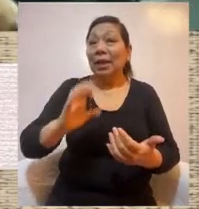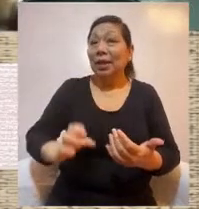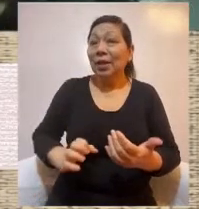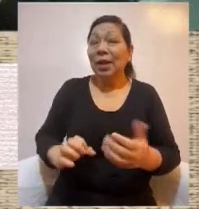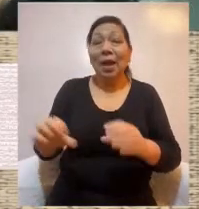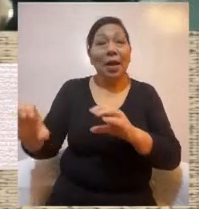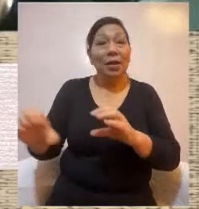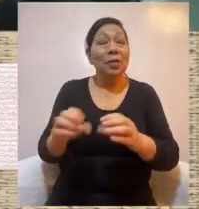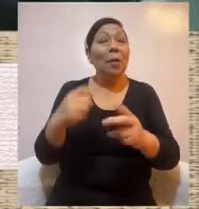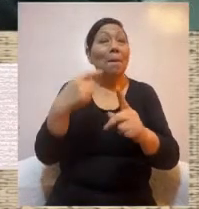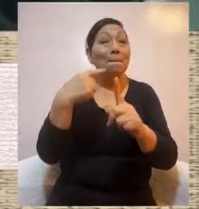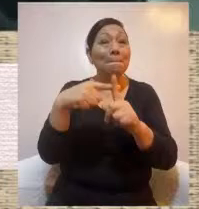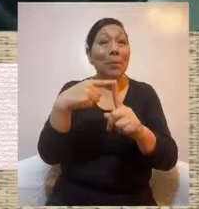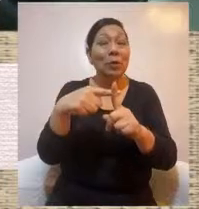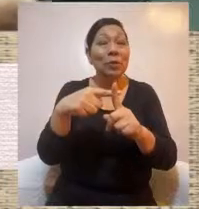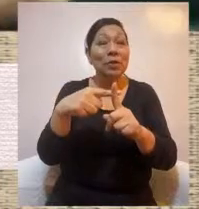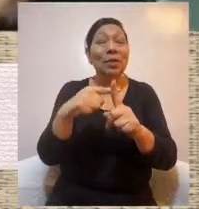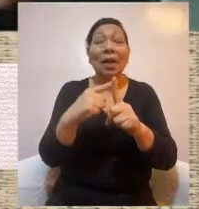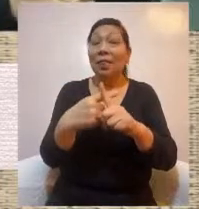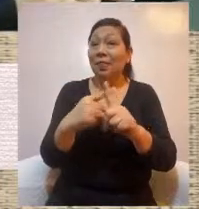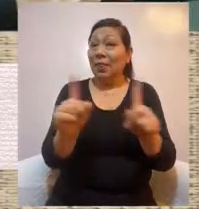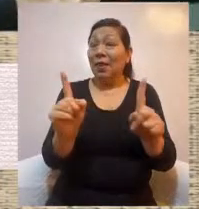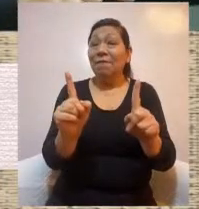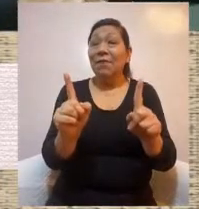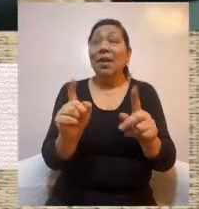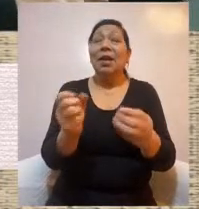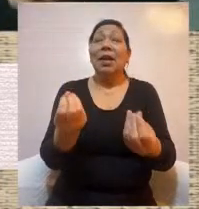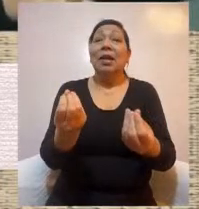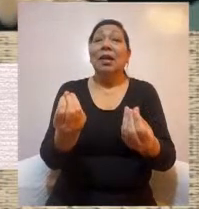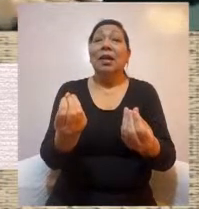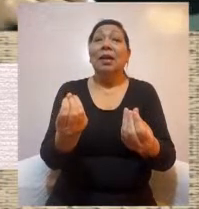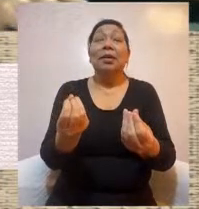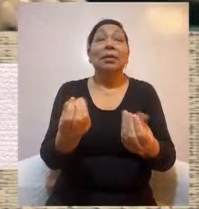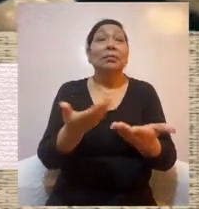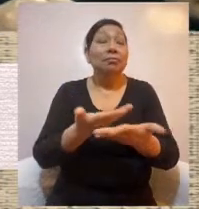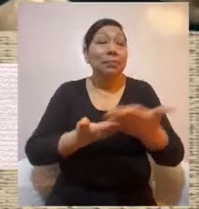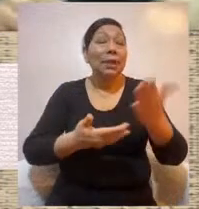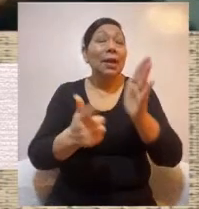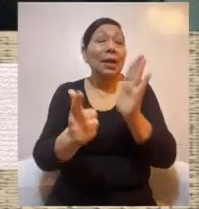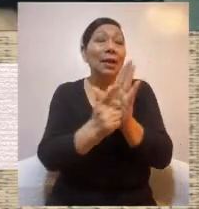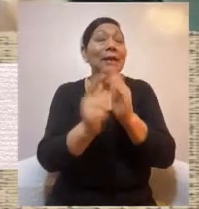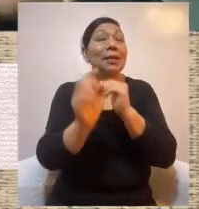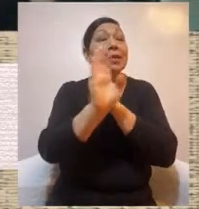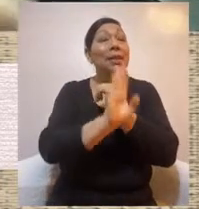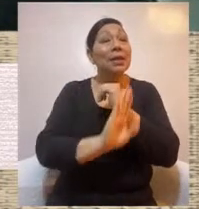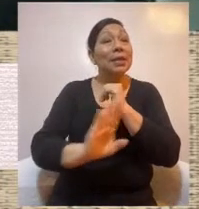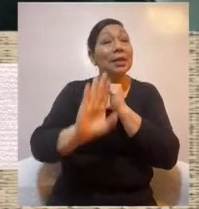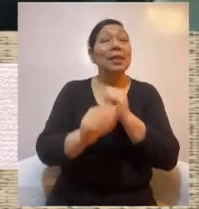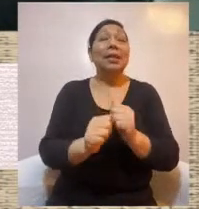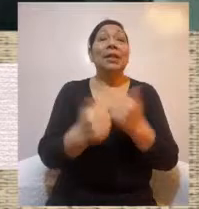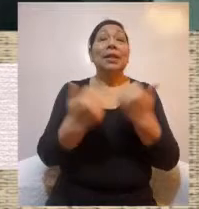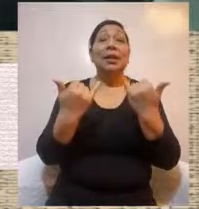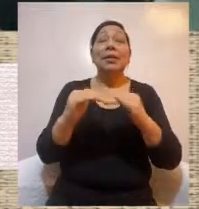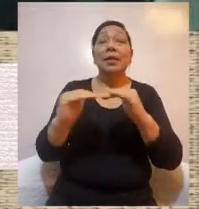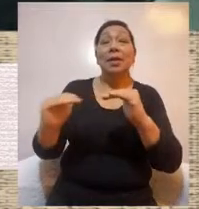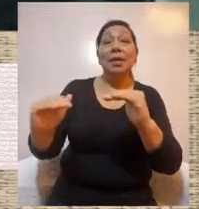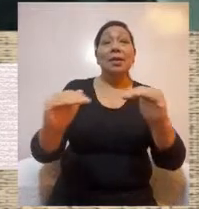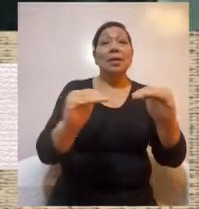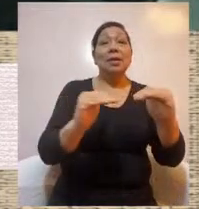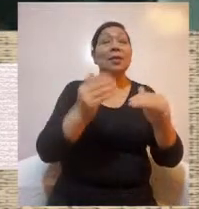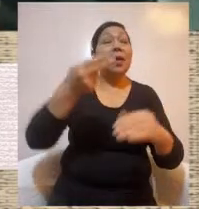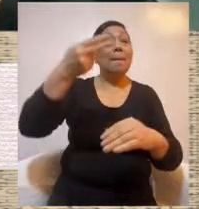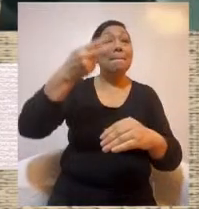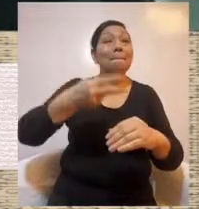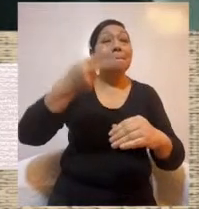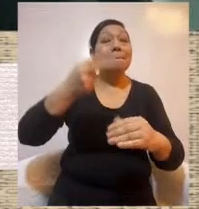Estado acciones positivas diferentes a la expedición de leyes que garanticen esta igualdad